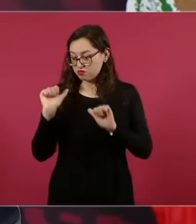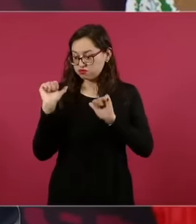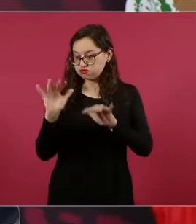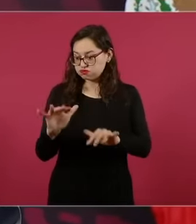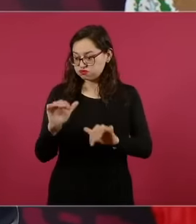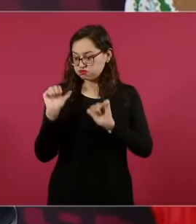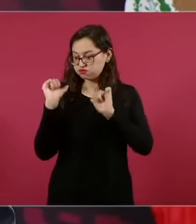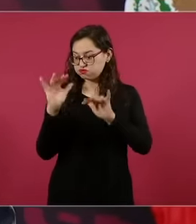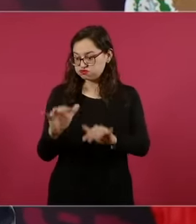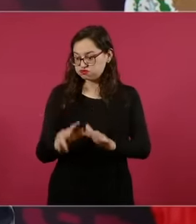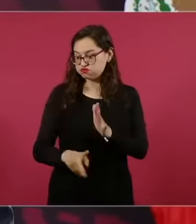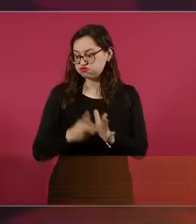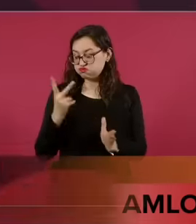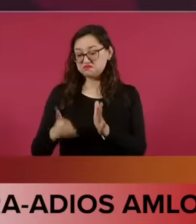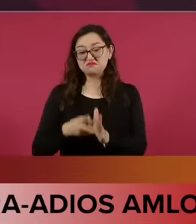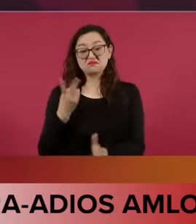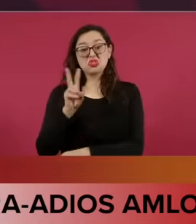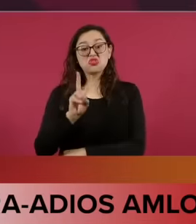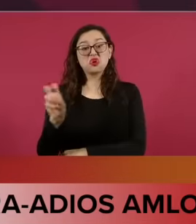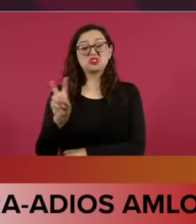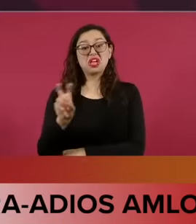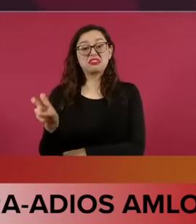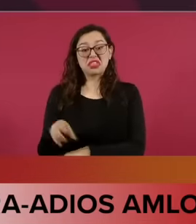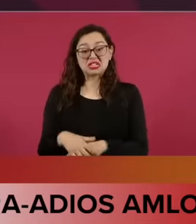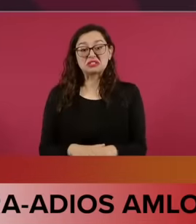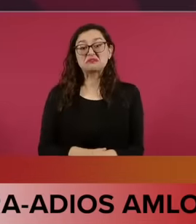como unas 200 veces,